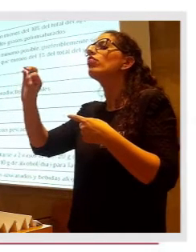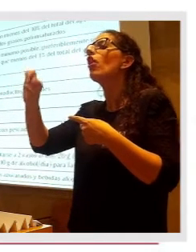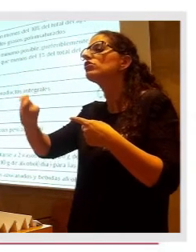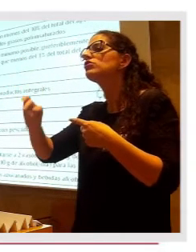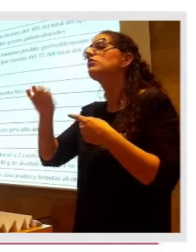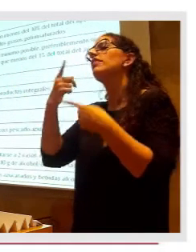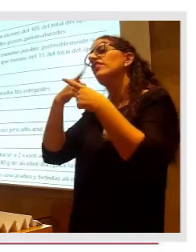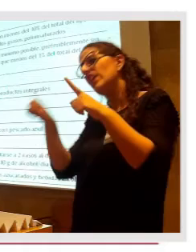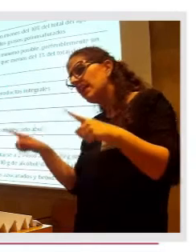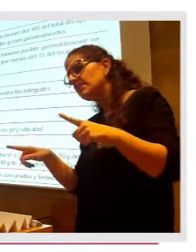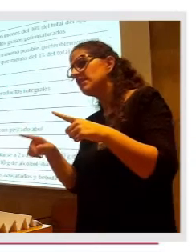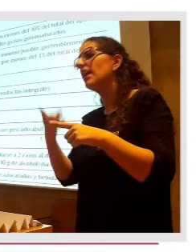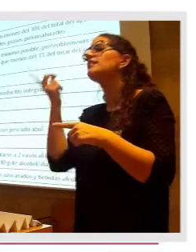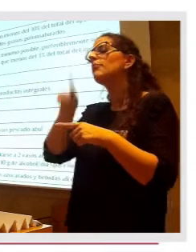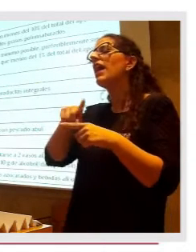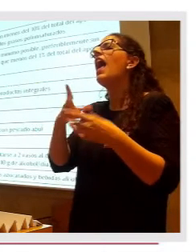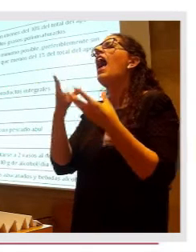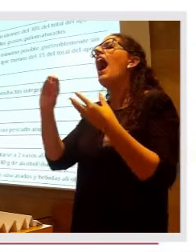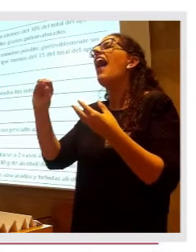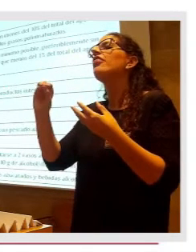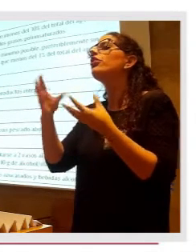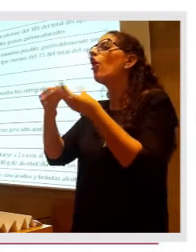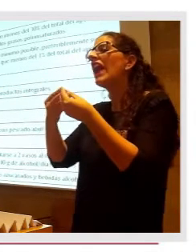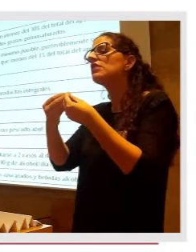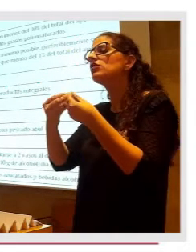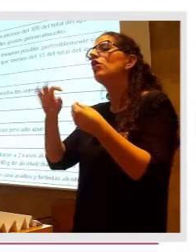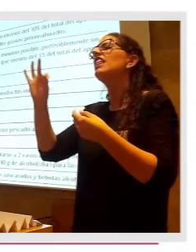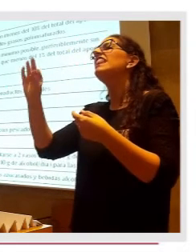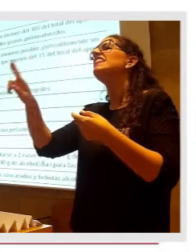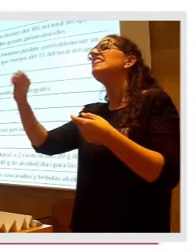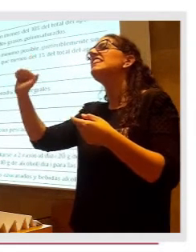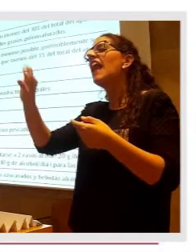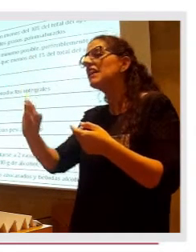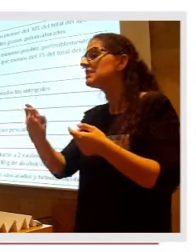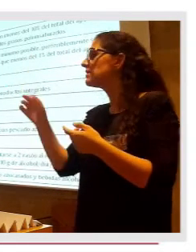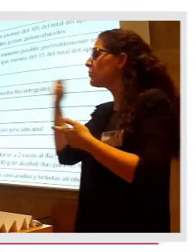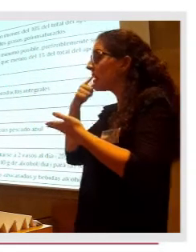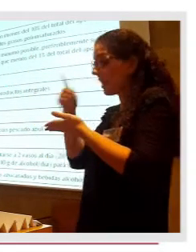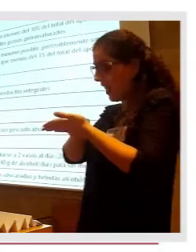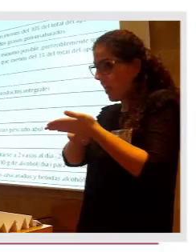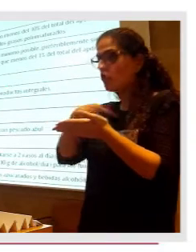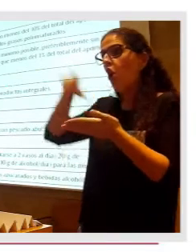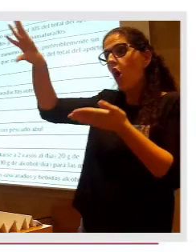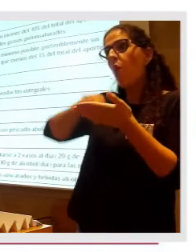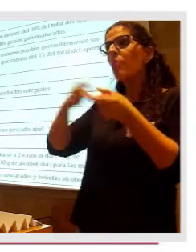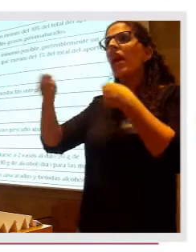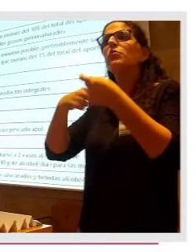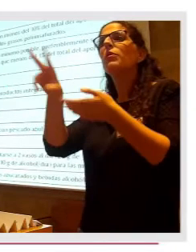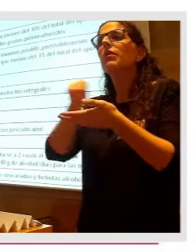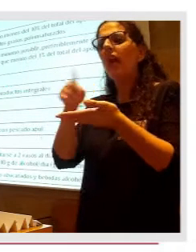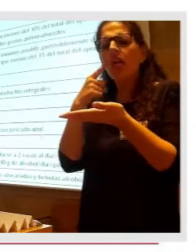trans, de los nocivos que son, de los tóxicos que son, de cómo reconocerlo en la etiqueta de los alimentos que compramos y de cómo